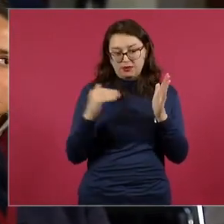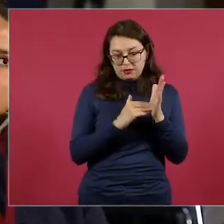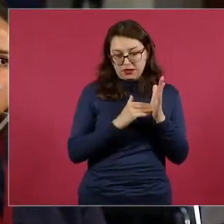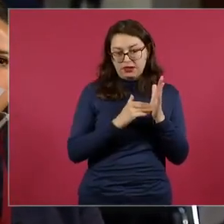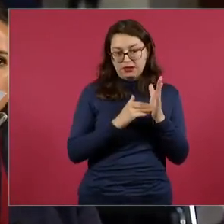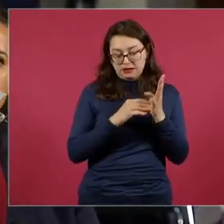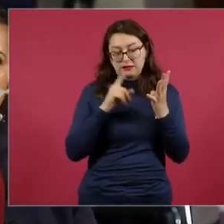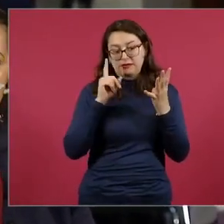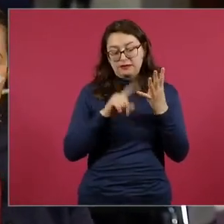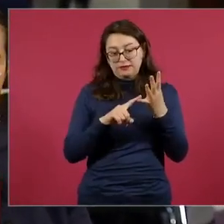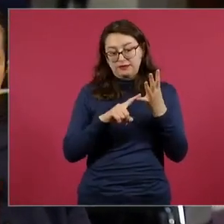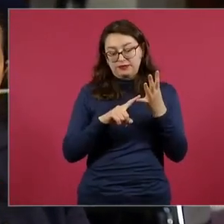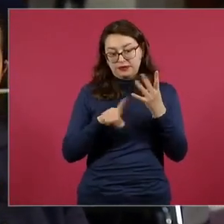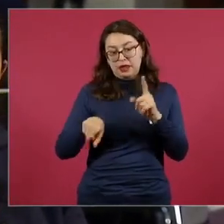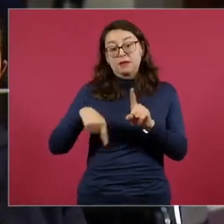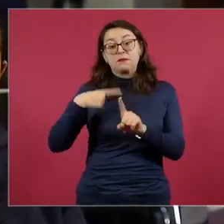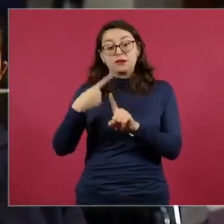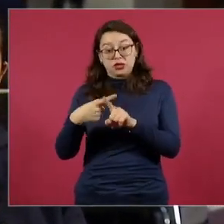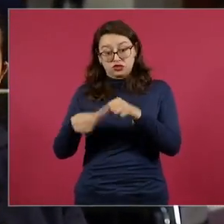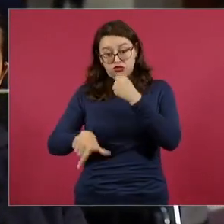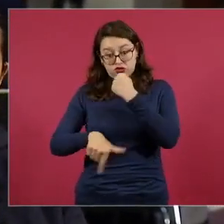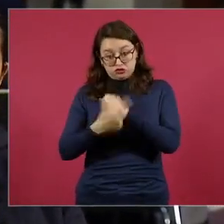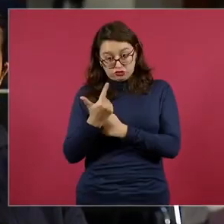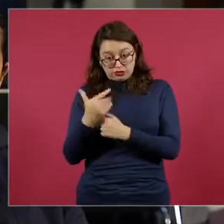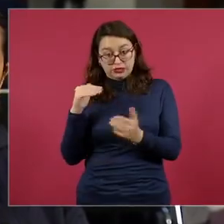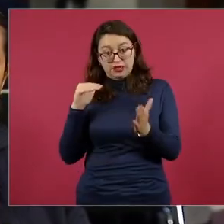79,995 personas, más los